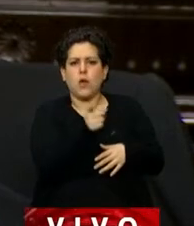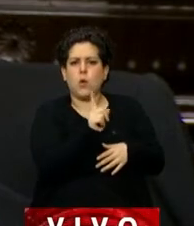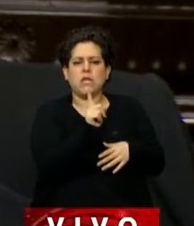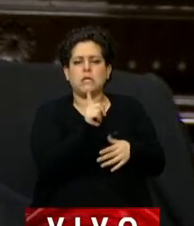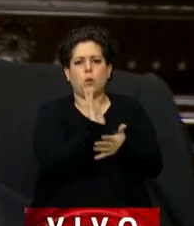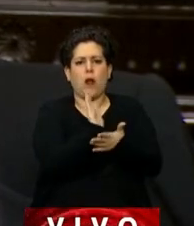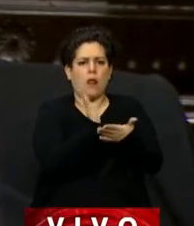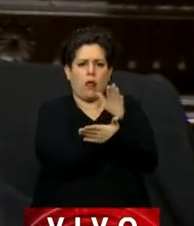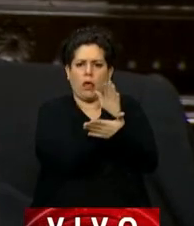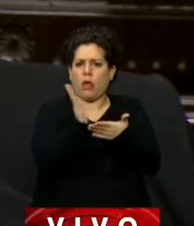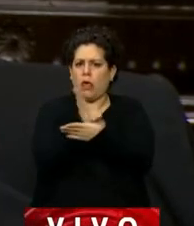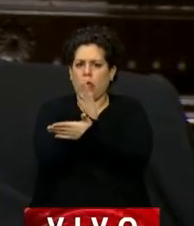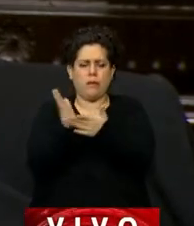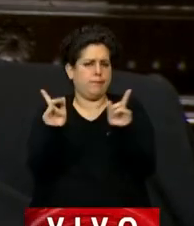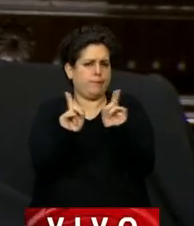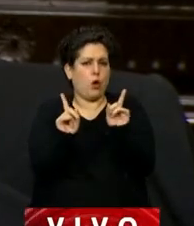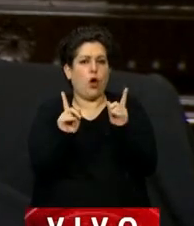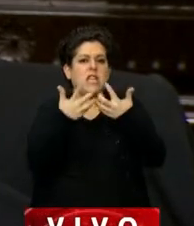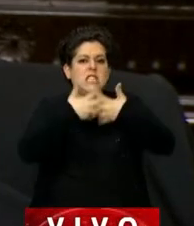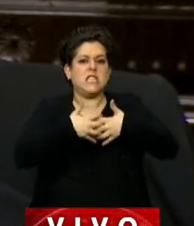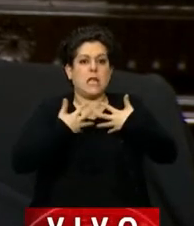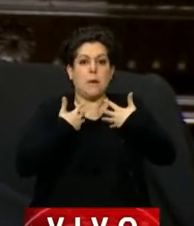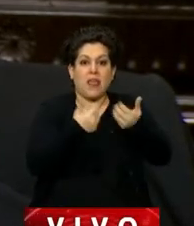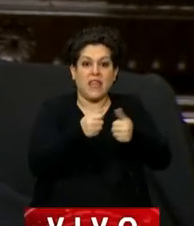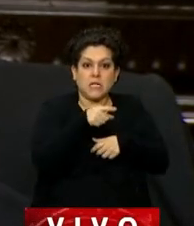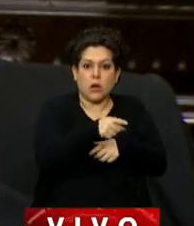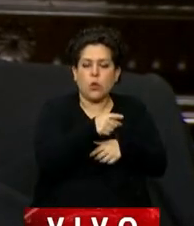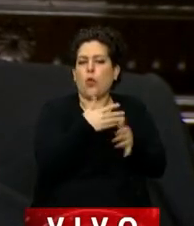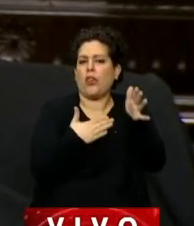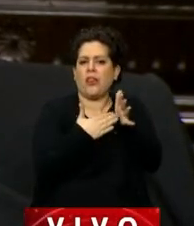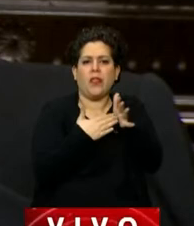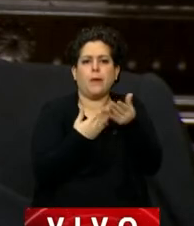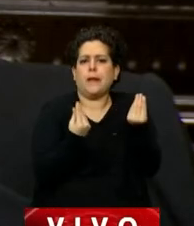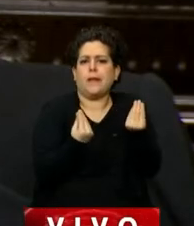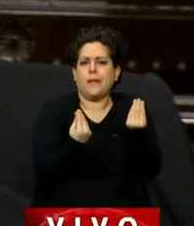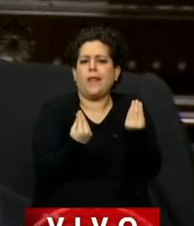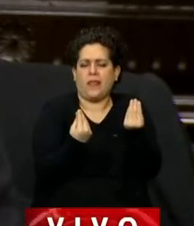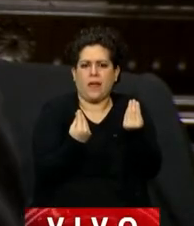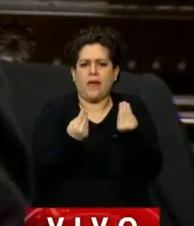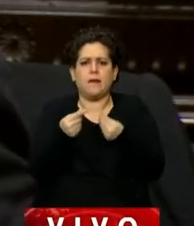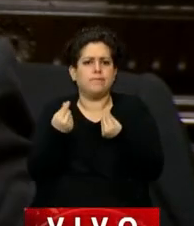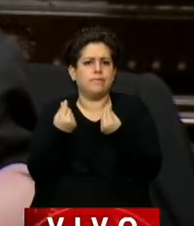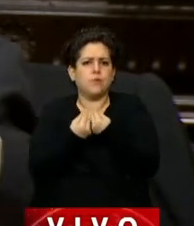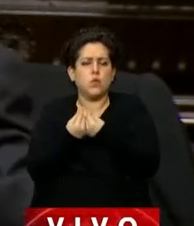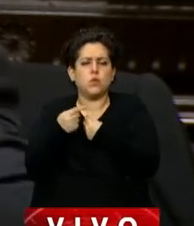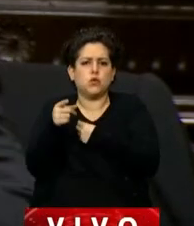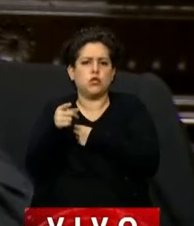bloque, nuestro sistema de salud depende de la acción de